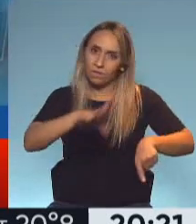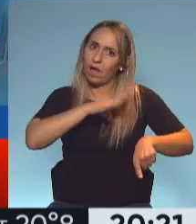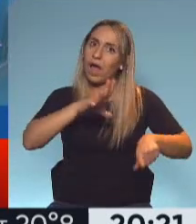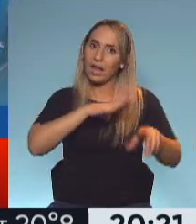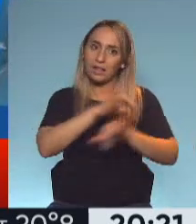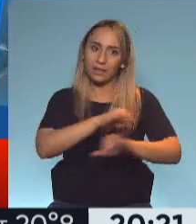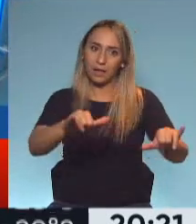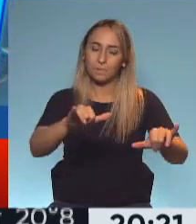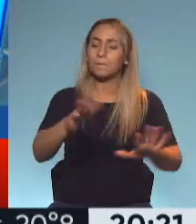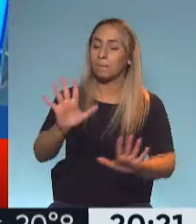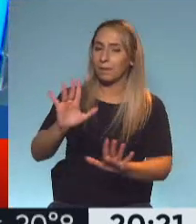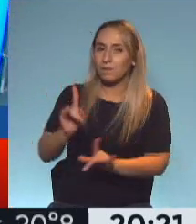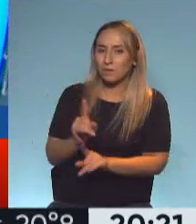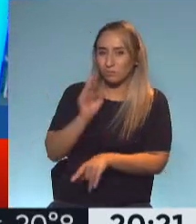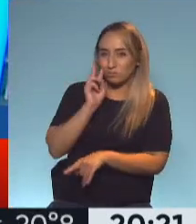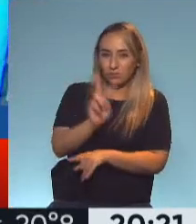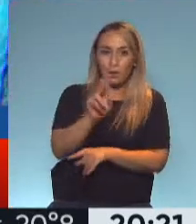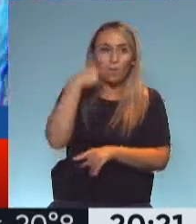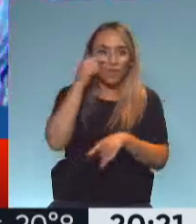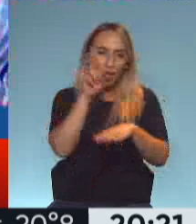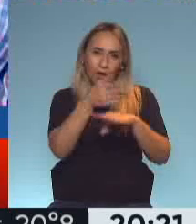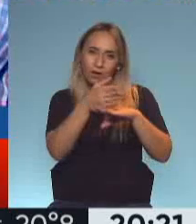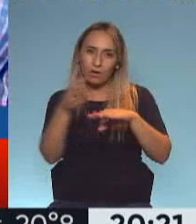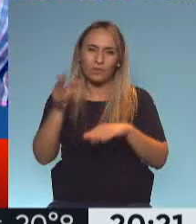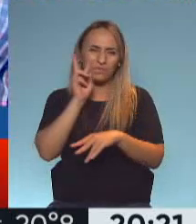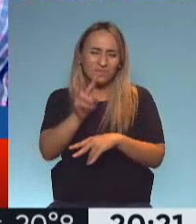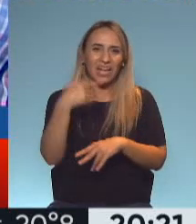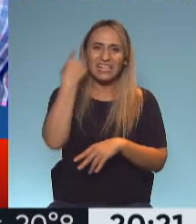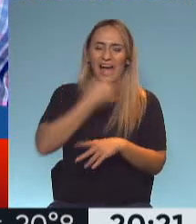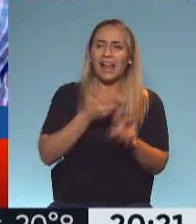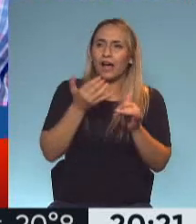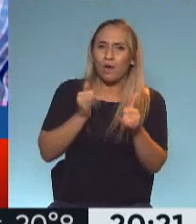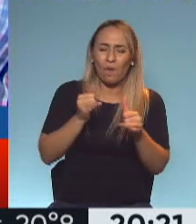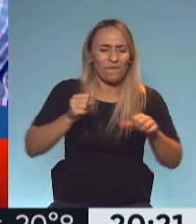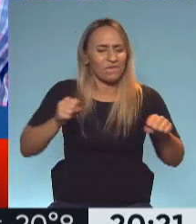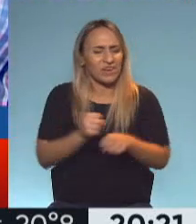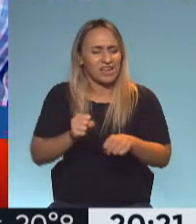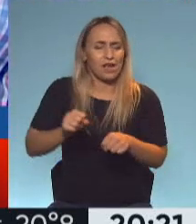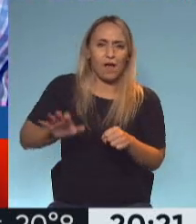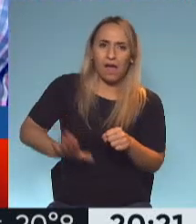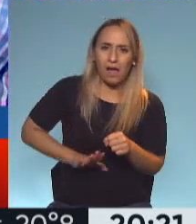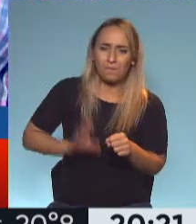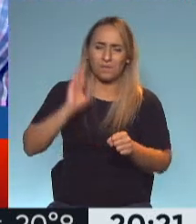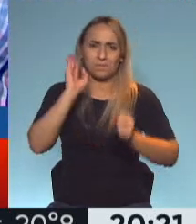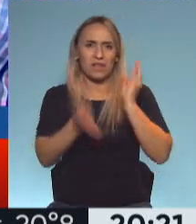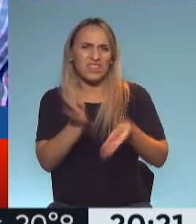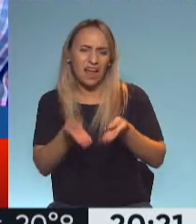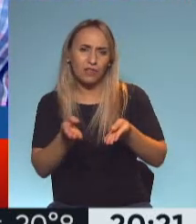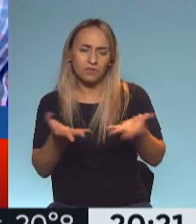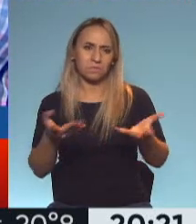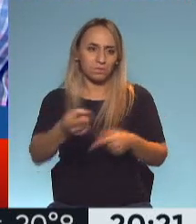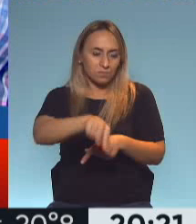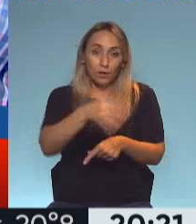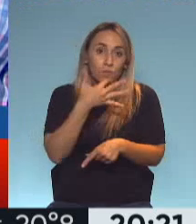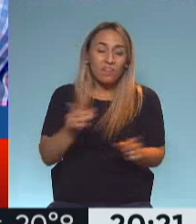veíamos esos rostros jovencitos, niños, el frío, el hambre, el maltrato, el no entender en muchos casos qué se